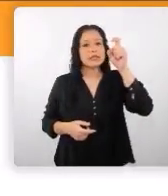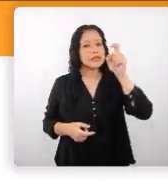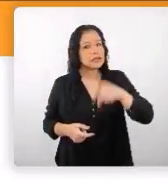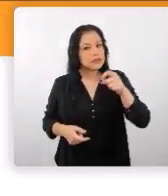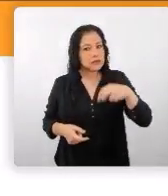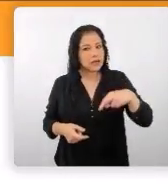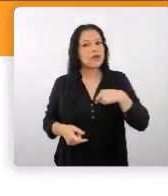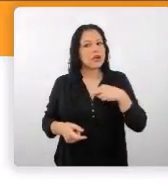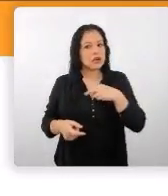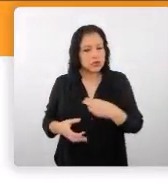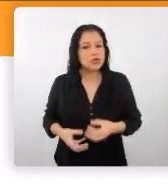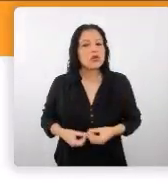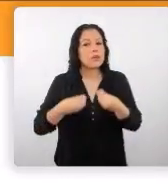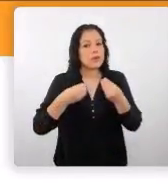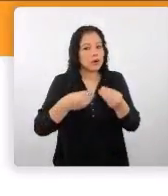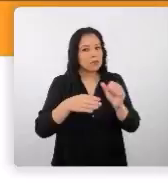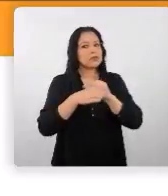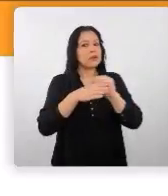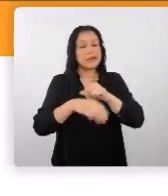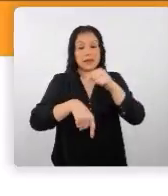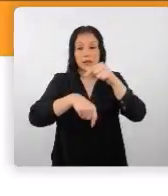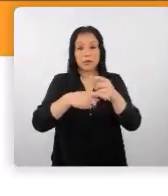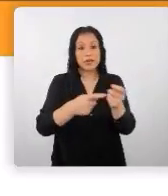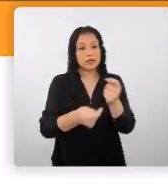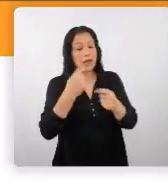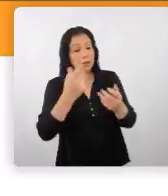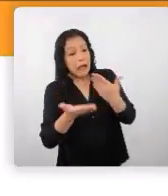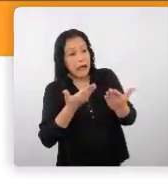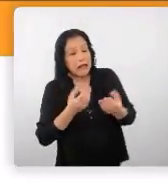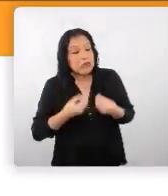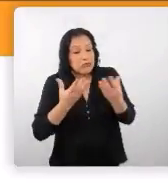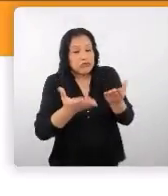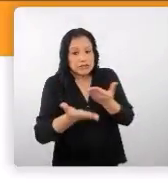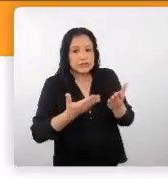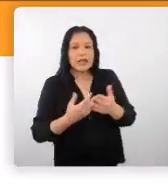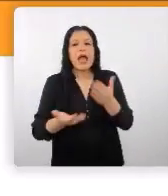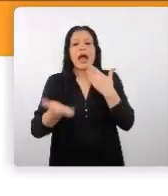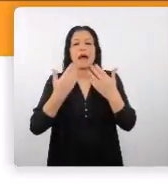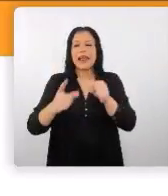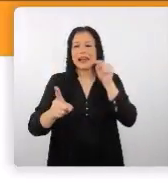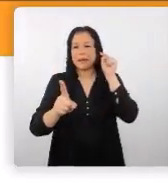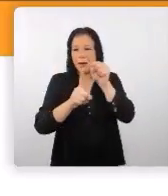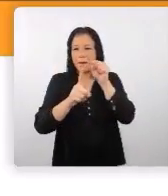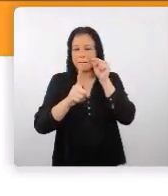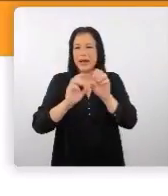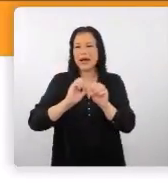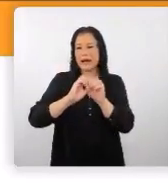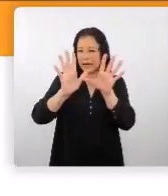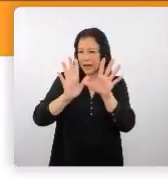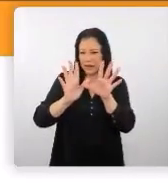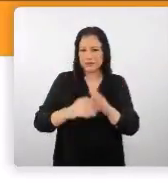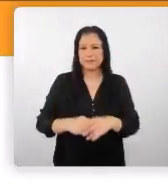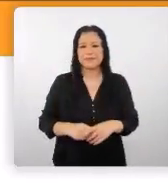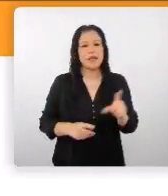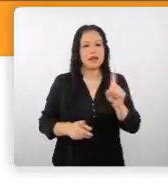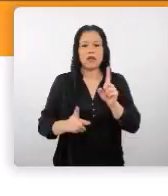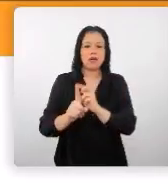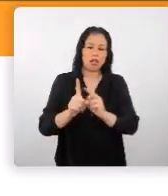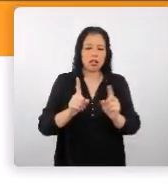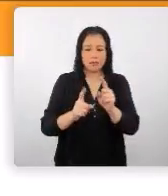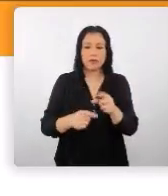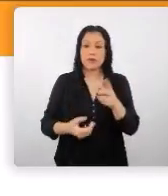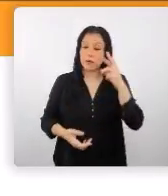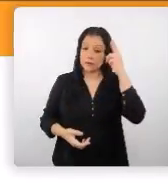necesario al momento de negociar con ellos de decir las cosas tal como son, ¿no? Directamente. Es así que para